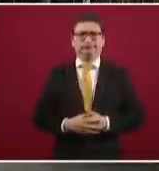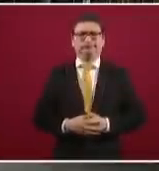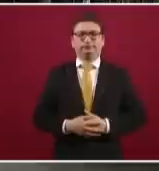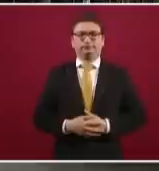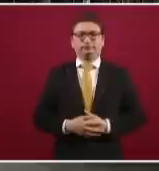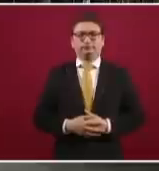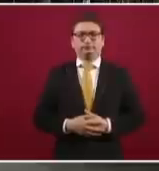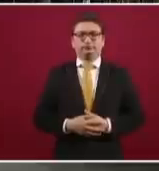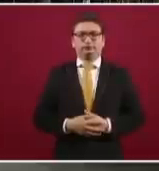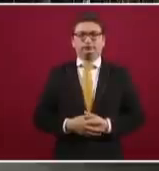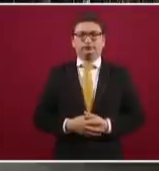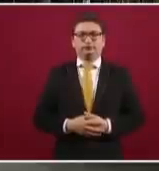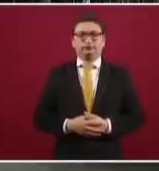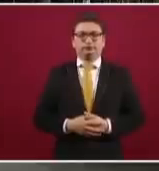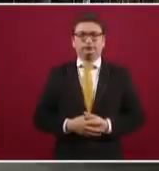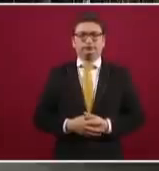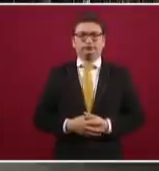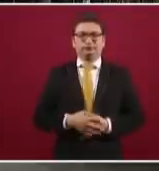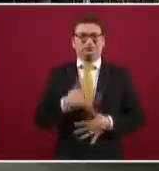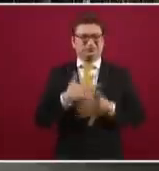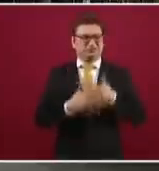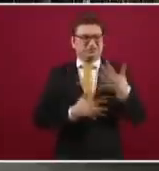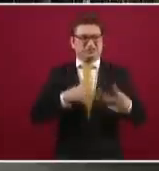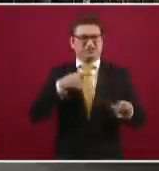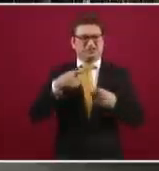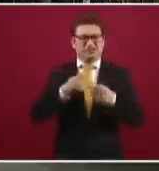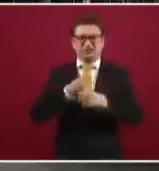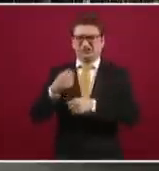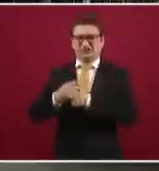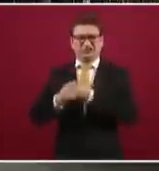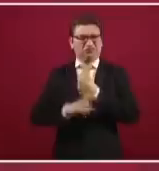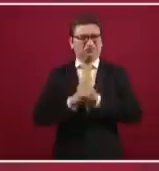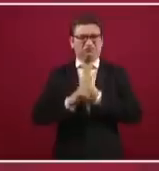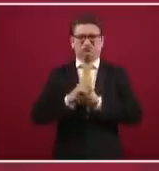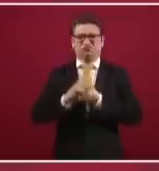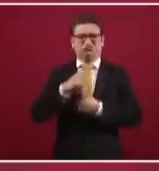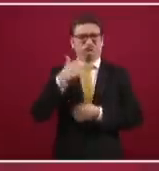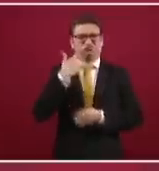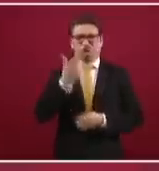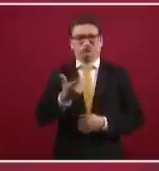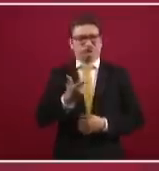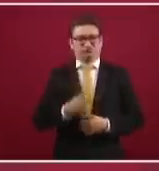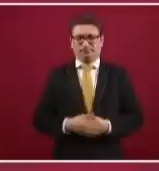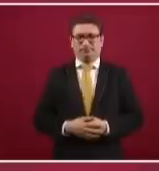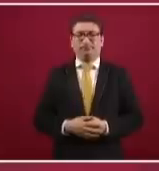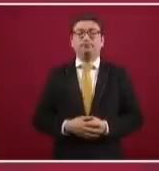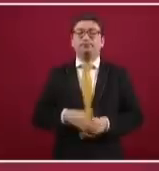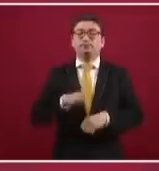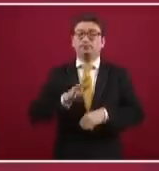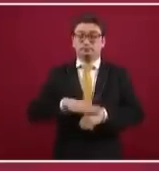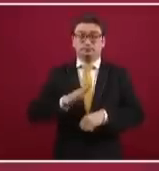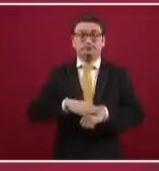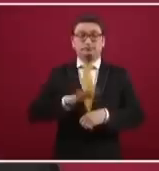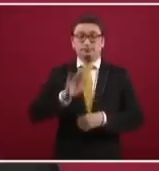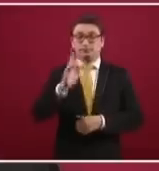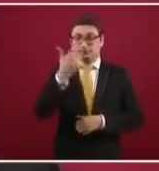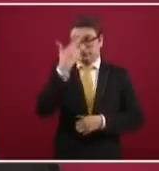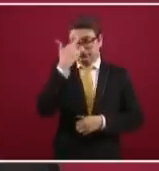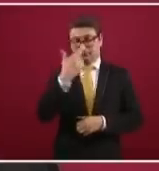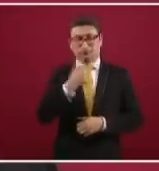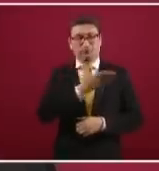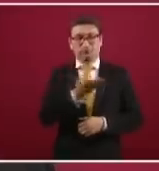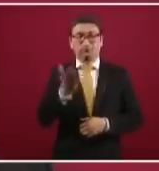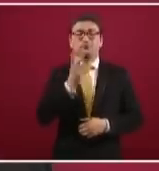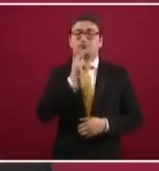No queremos la violencia. Y recordar a las madres, a